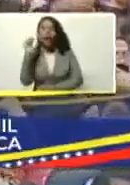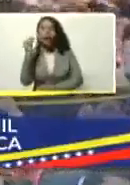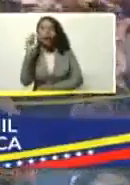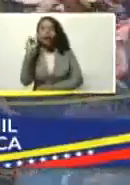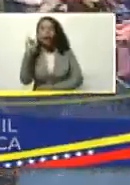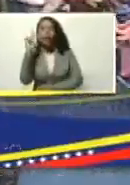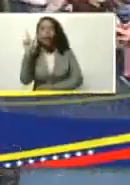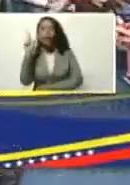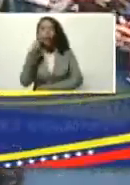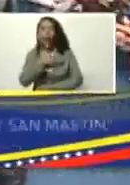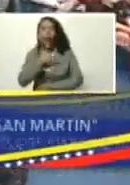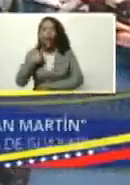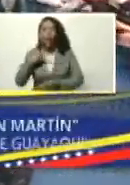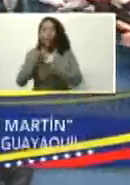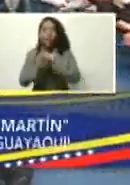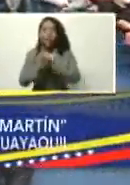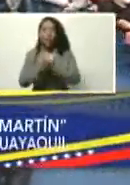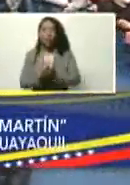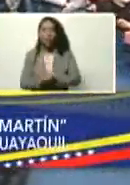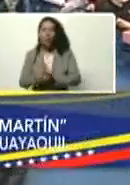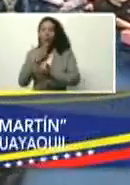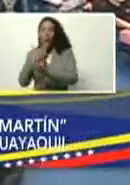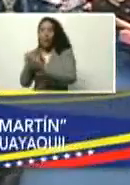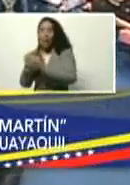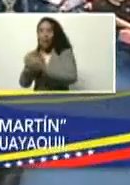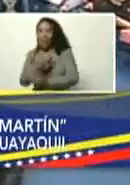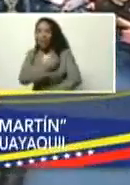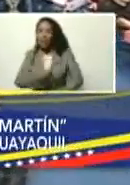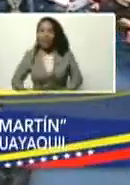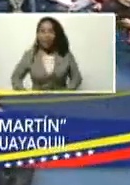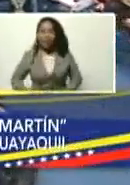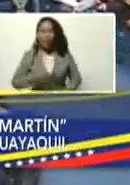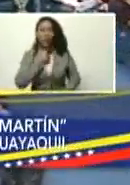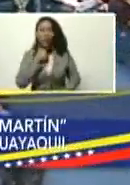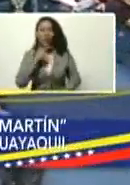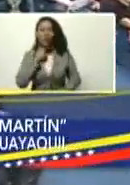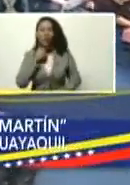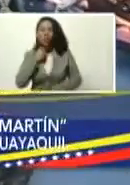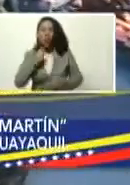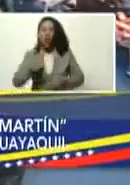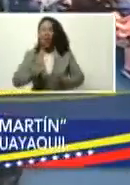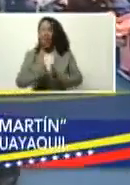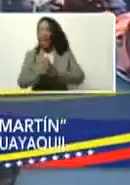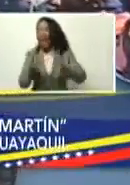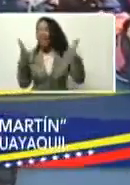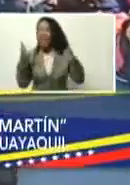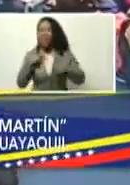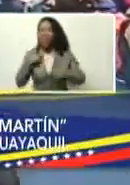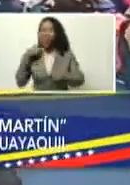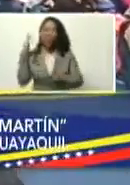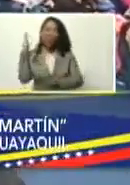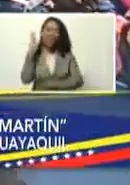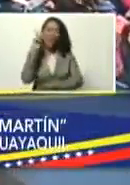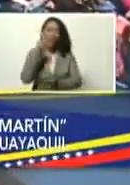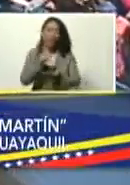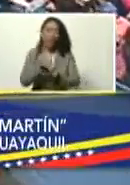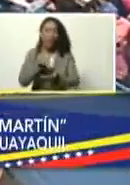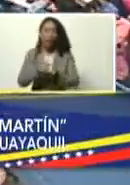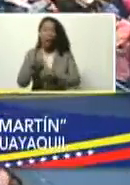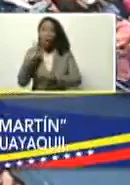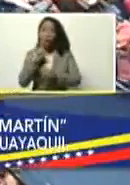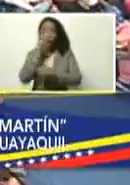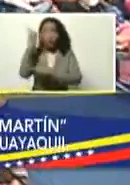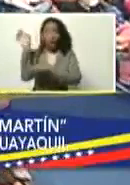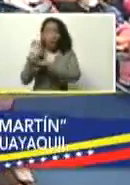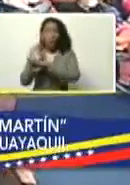camarada? Gracias, presidente. Es un gusto inmenso estar aquí. No estamos en Guayaquil, pero